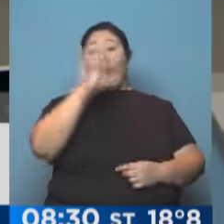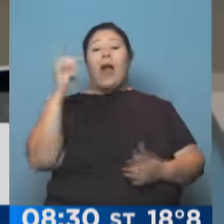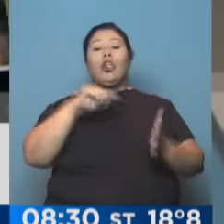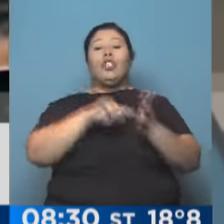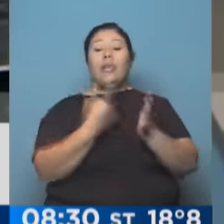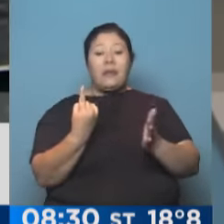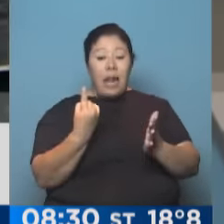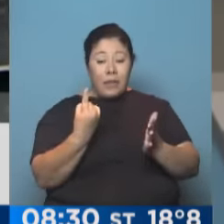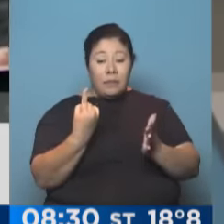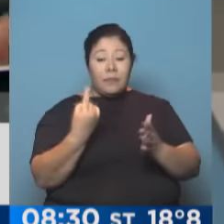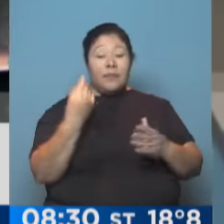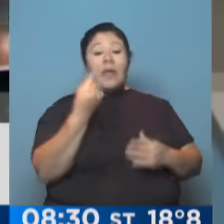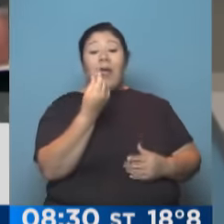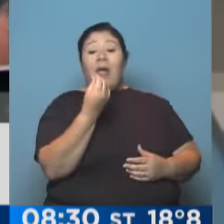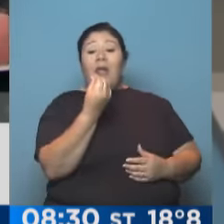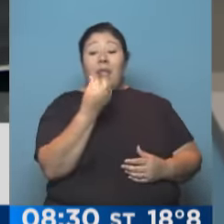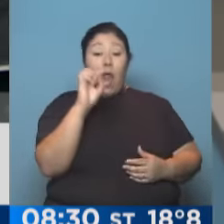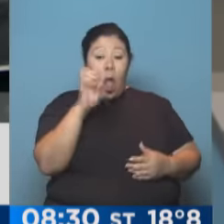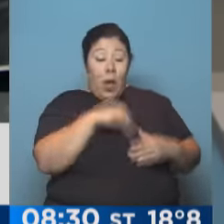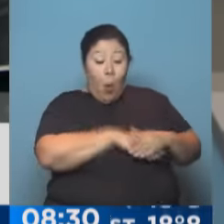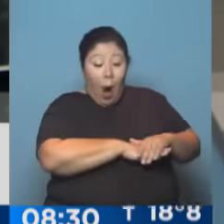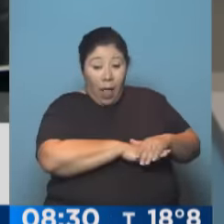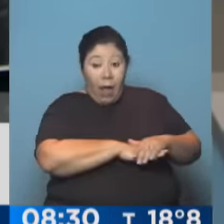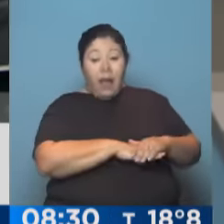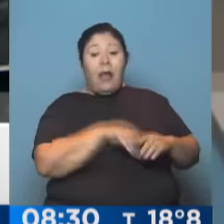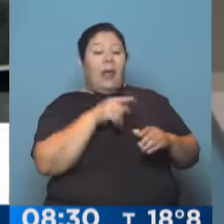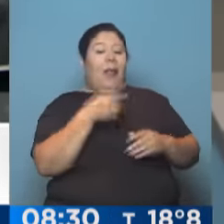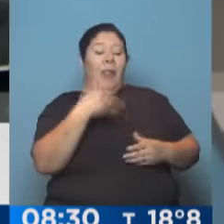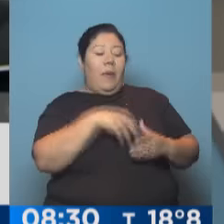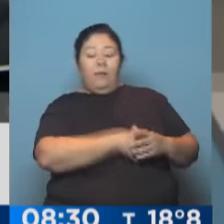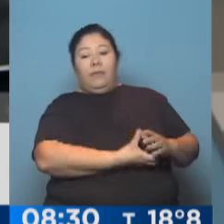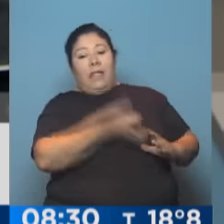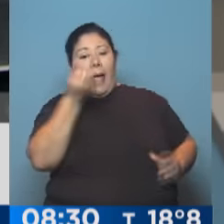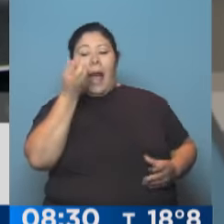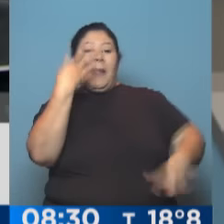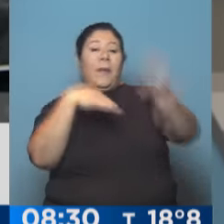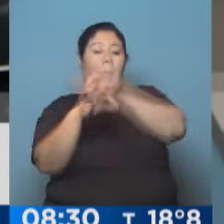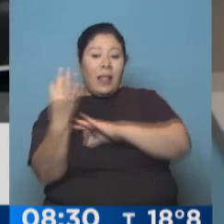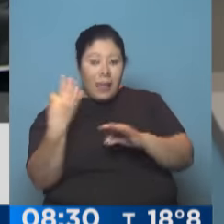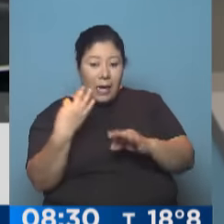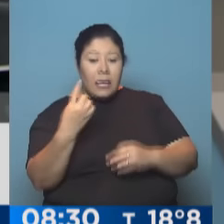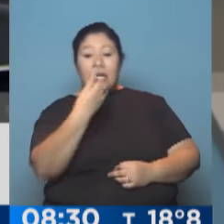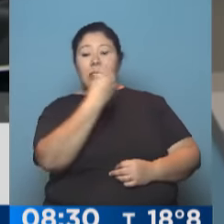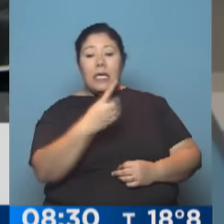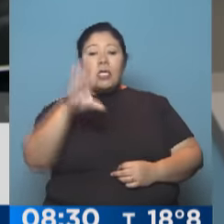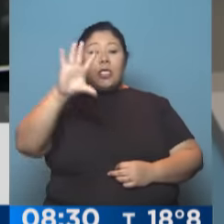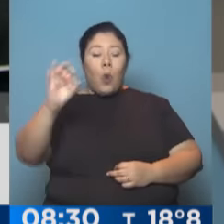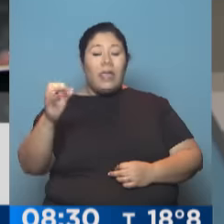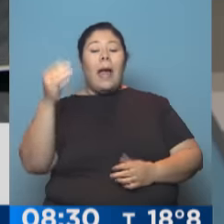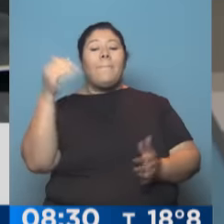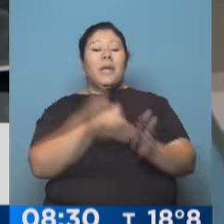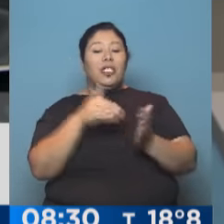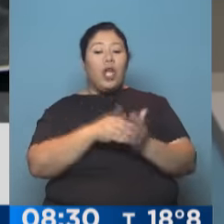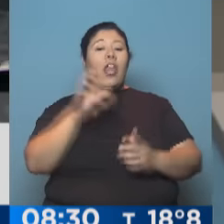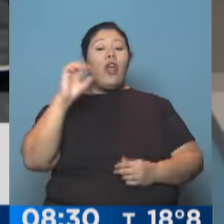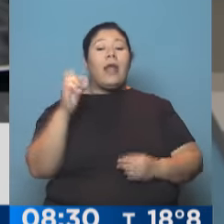a vender de las propias reservas para que los importadores puedan seguir operando ayer ocurrió esto fueron 150 millones de dólares que vendió el Banco Central